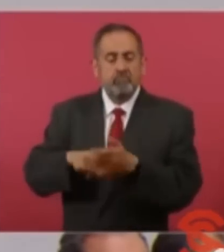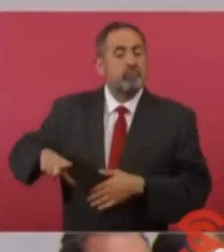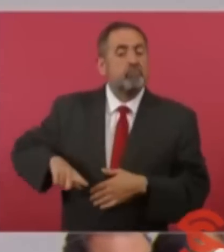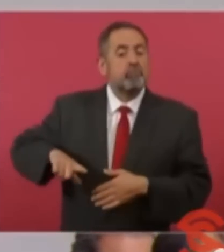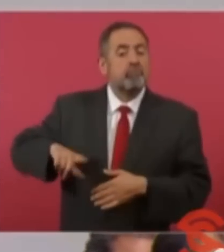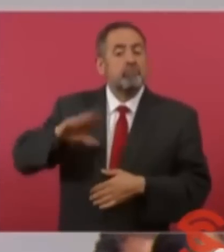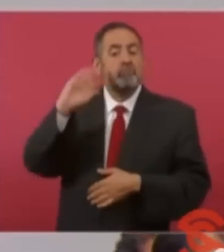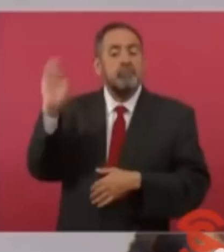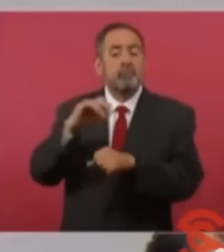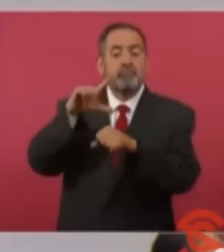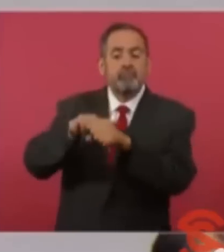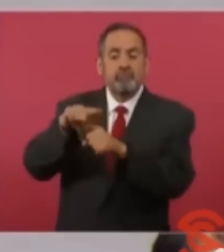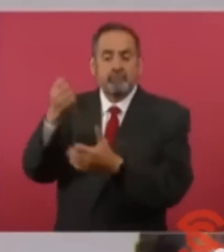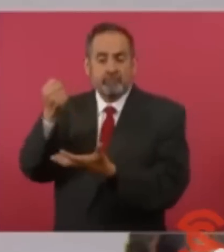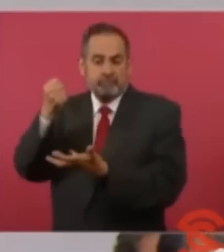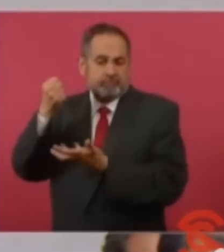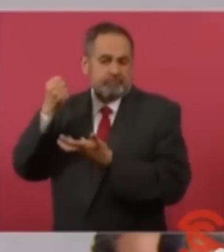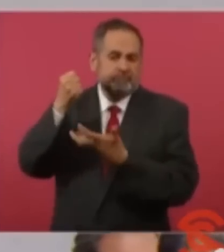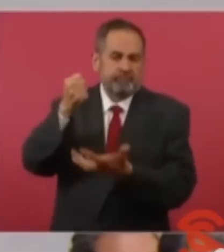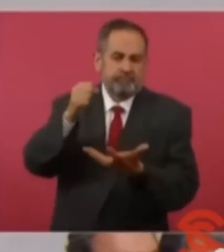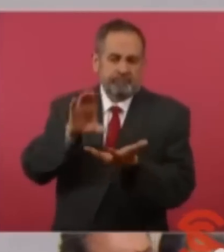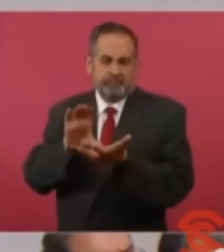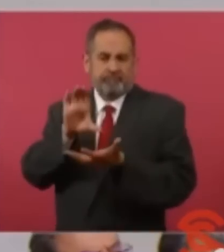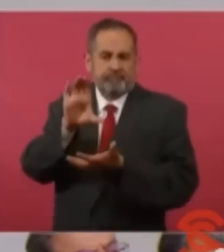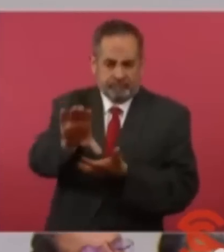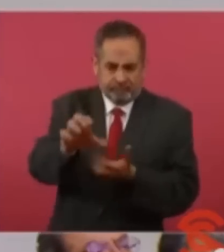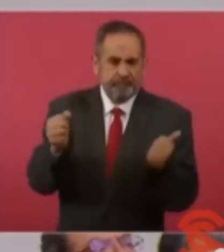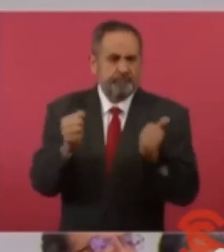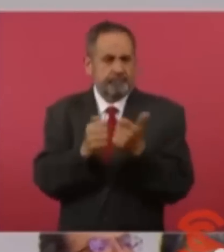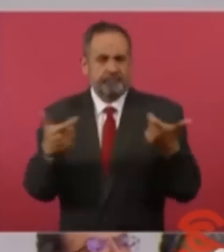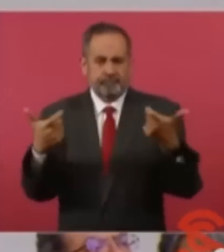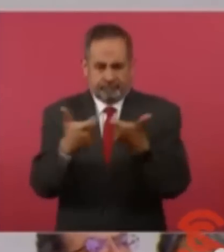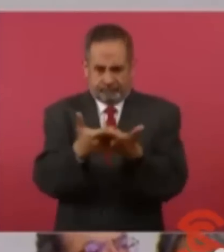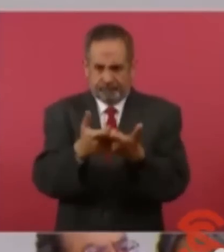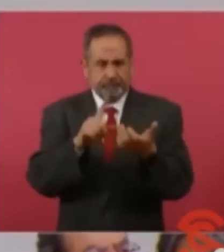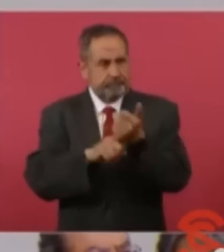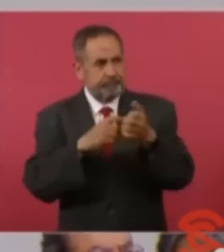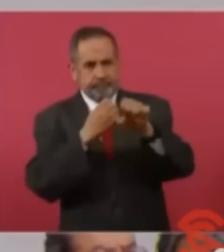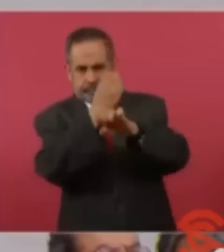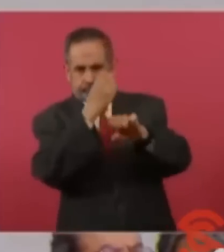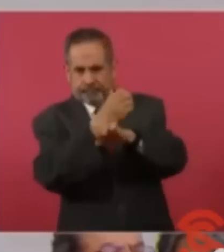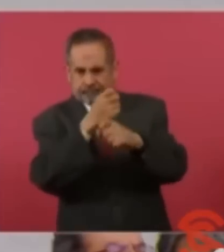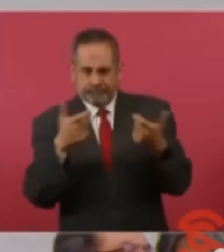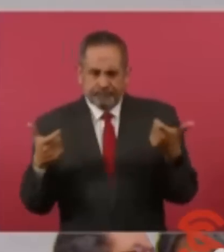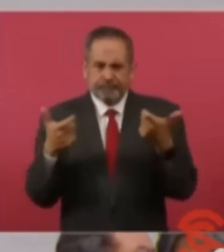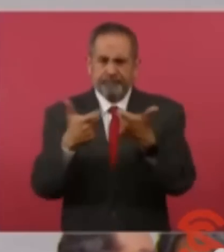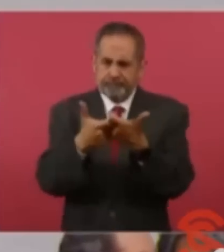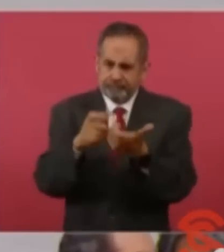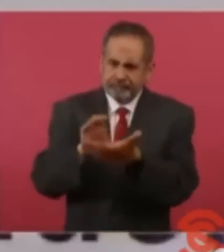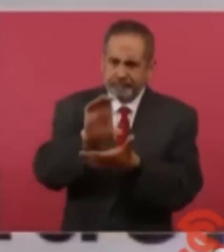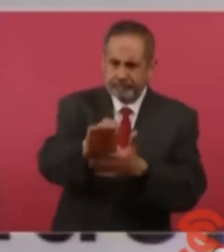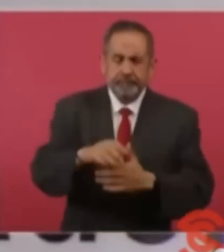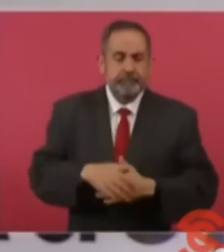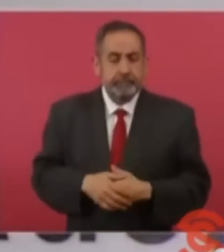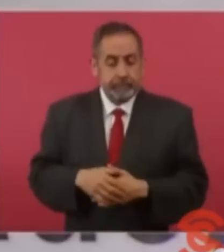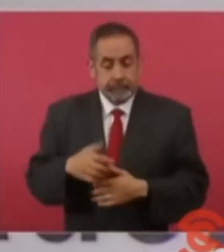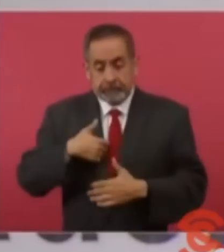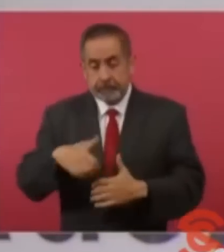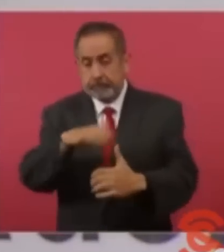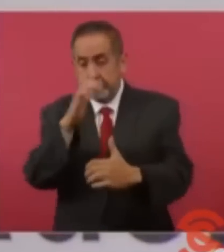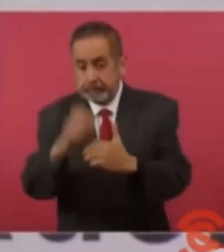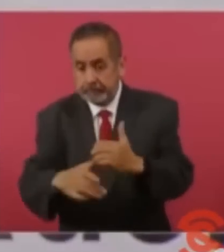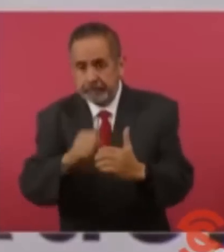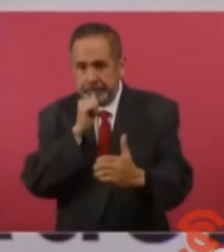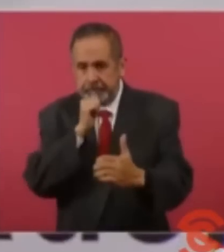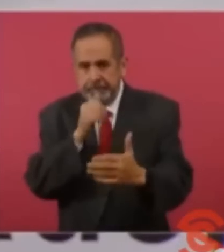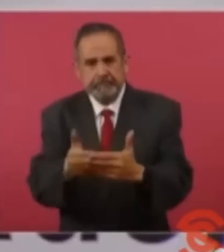presupuesto federal y de los gobiernos de esos estados. Antes de irnos, vamos